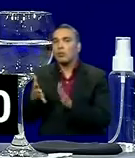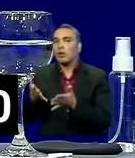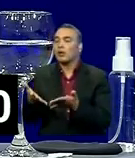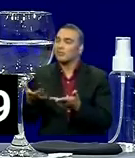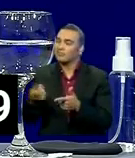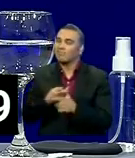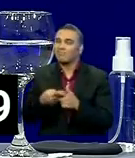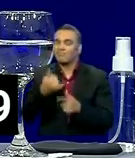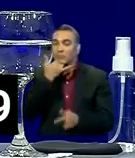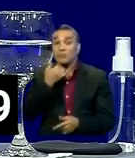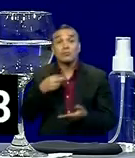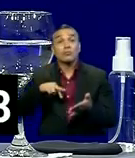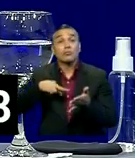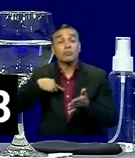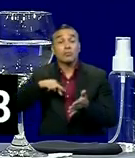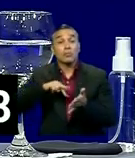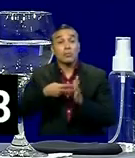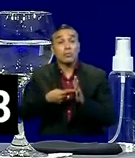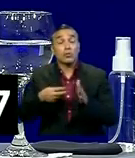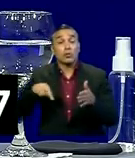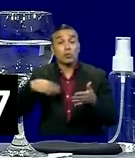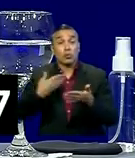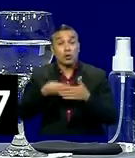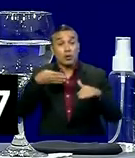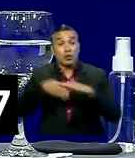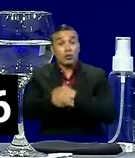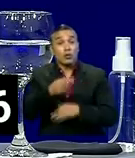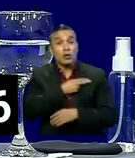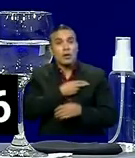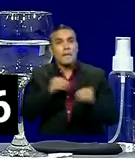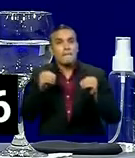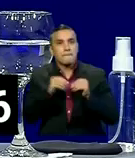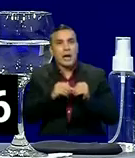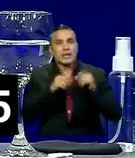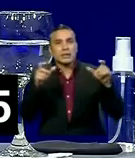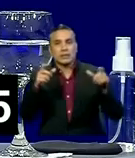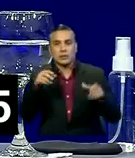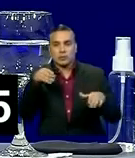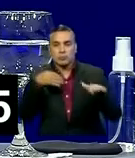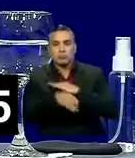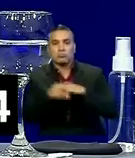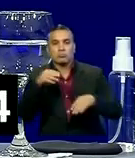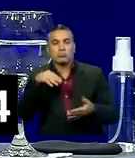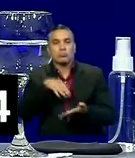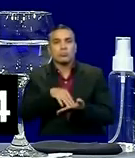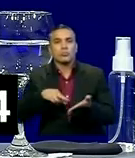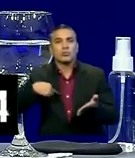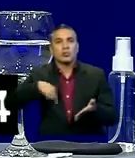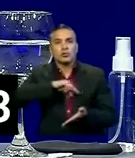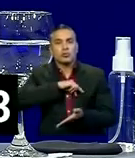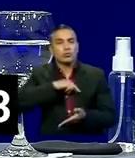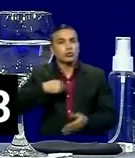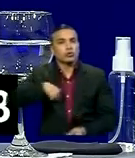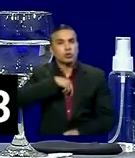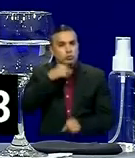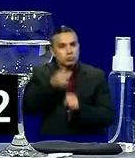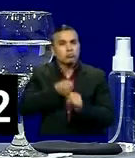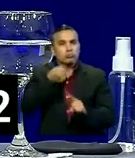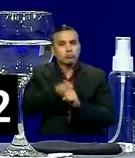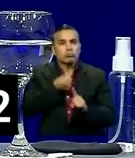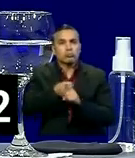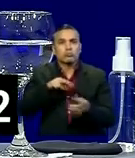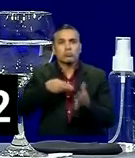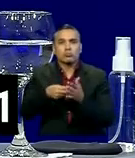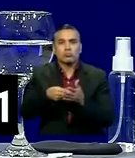los cupos de la oferta académica en el sistema de educación superior. Vamos a agarrar el toro por los cuernos, estableciendo cuotas